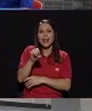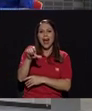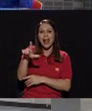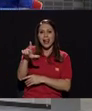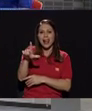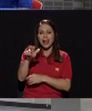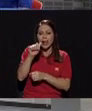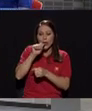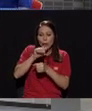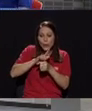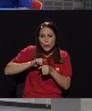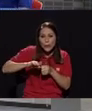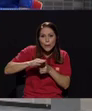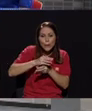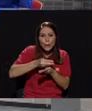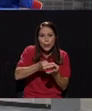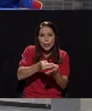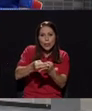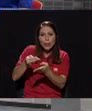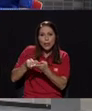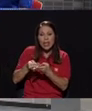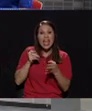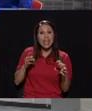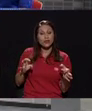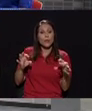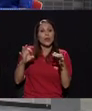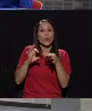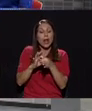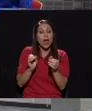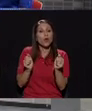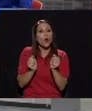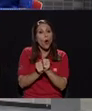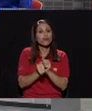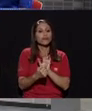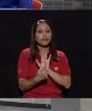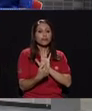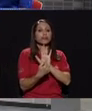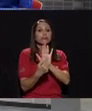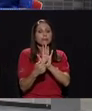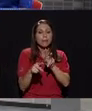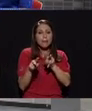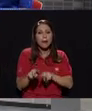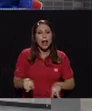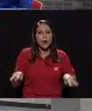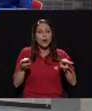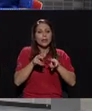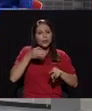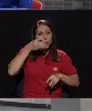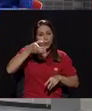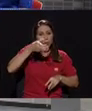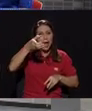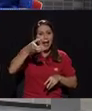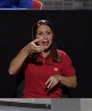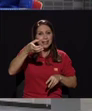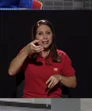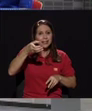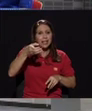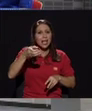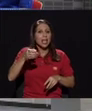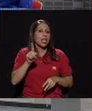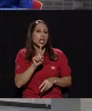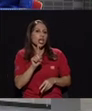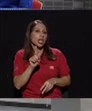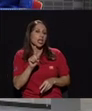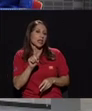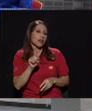esto va muy vinculado con poder develar valores tanto culturales y